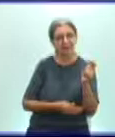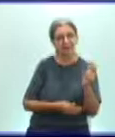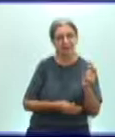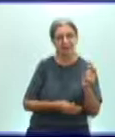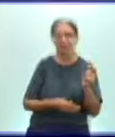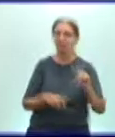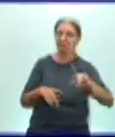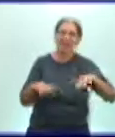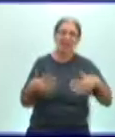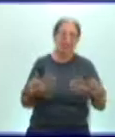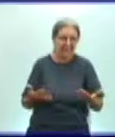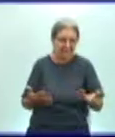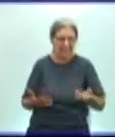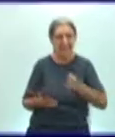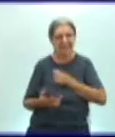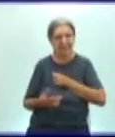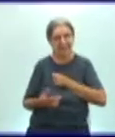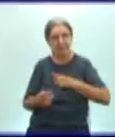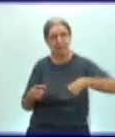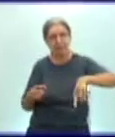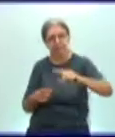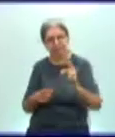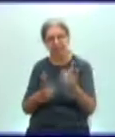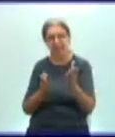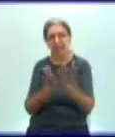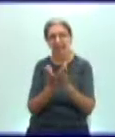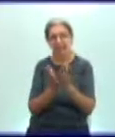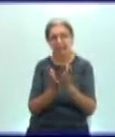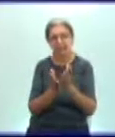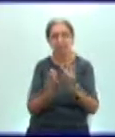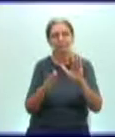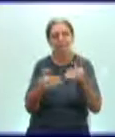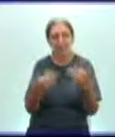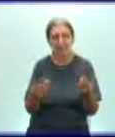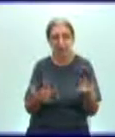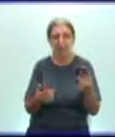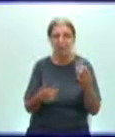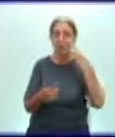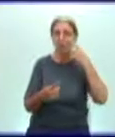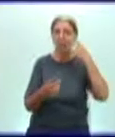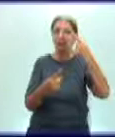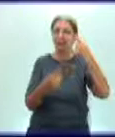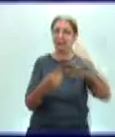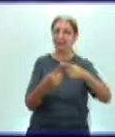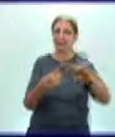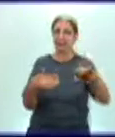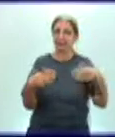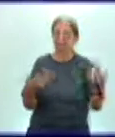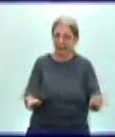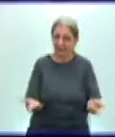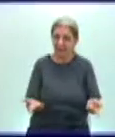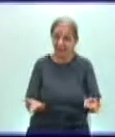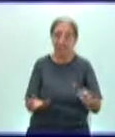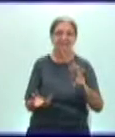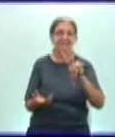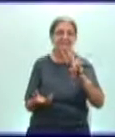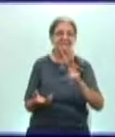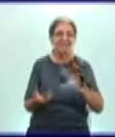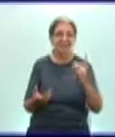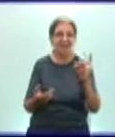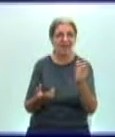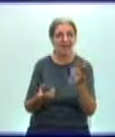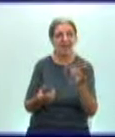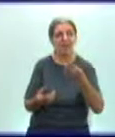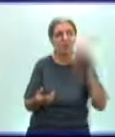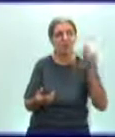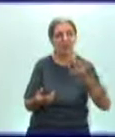cuando estudie esta unidad? Vamos a ver en esta diapositiva. En primer lugar, usted debe valorar la